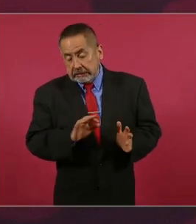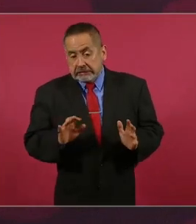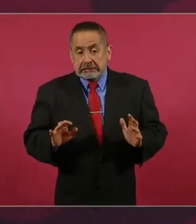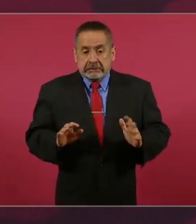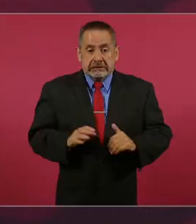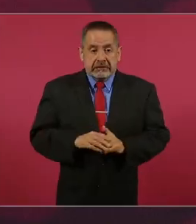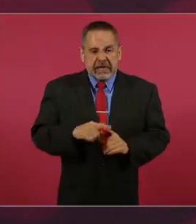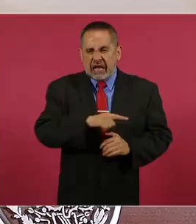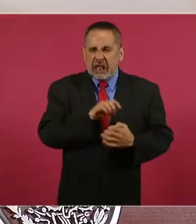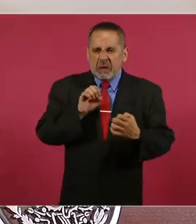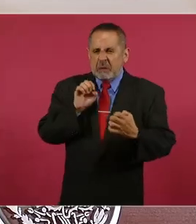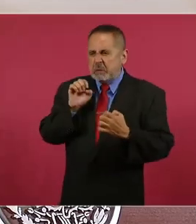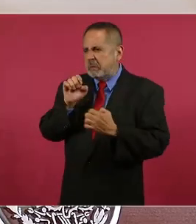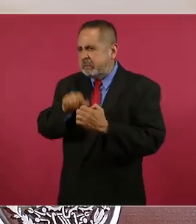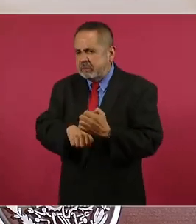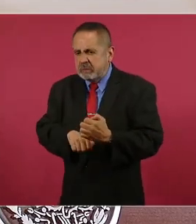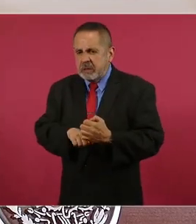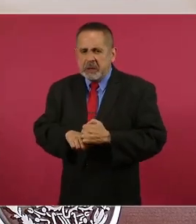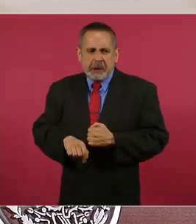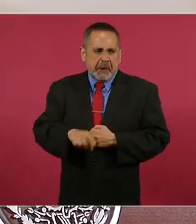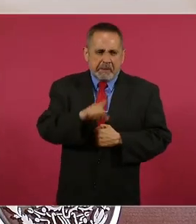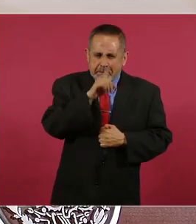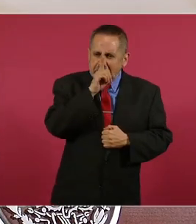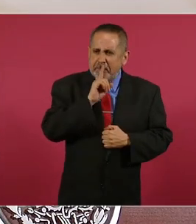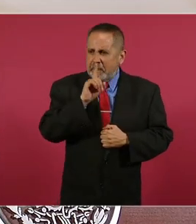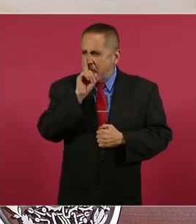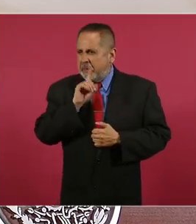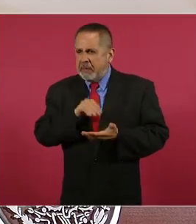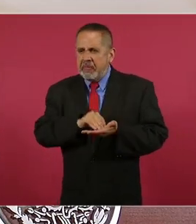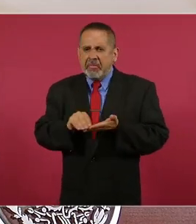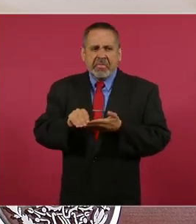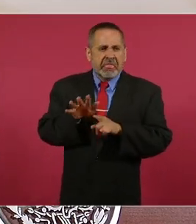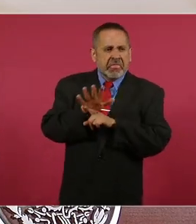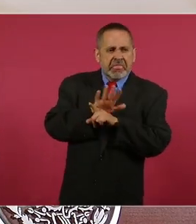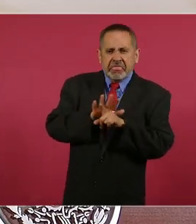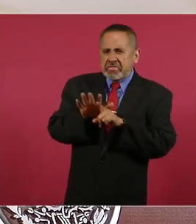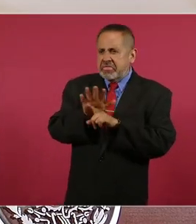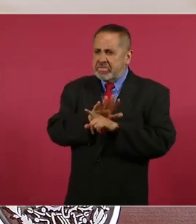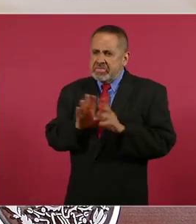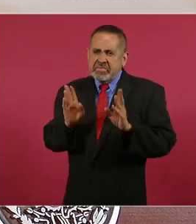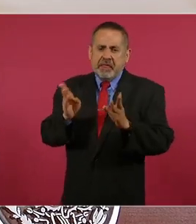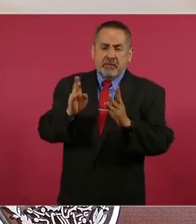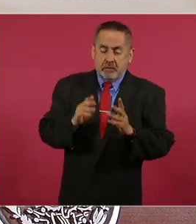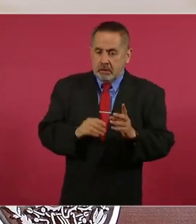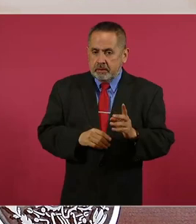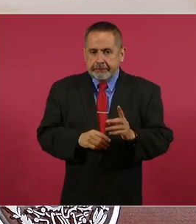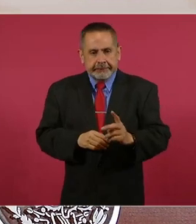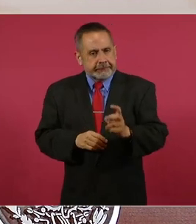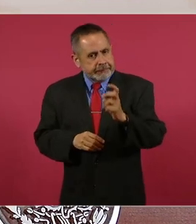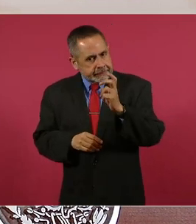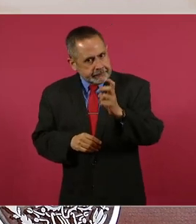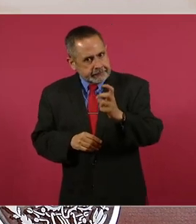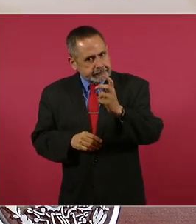con el engaño, con la mentira, ¿no?, con la manipulación. Ese es un tema